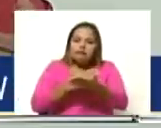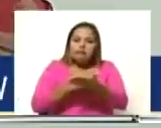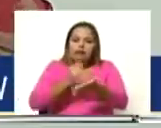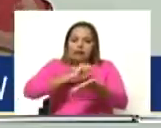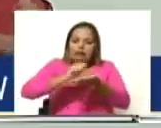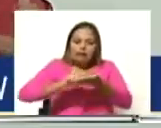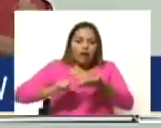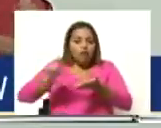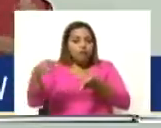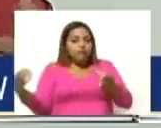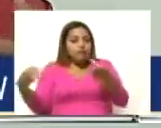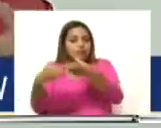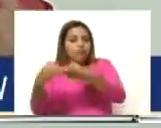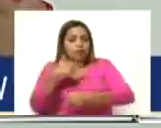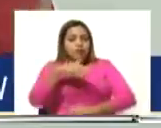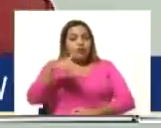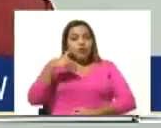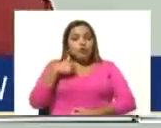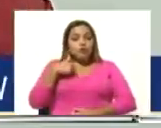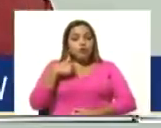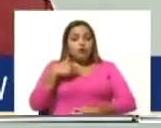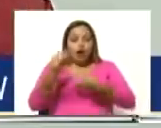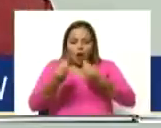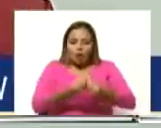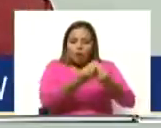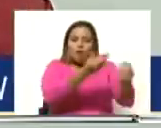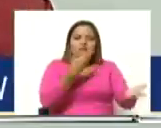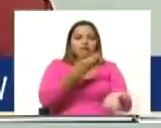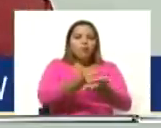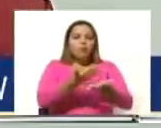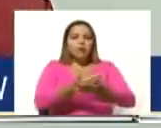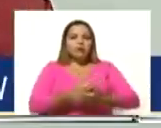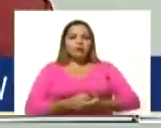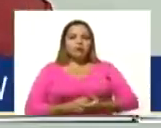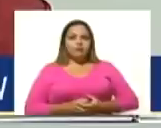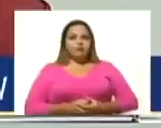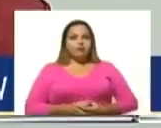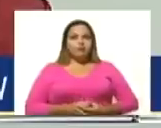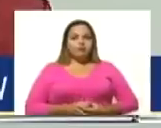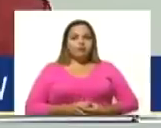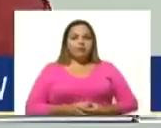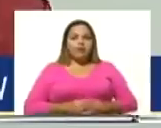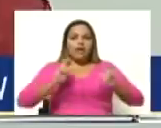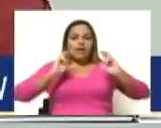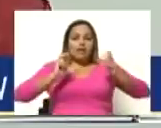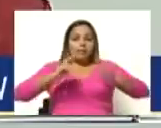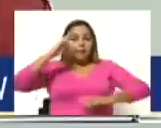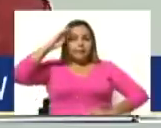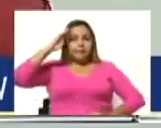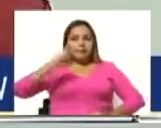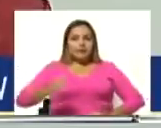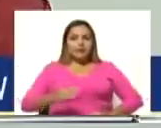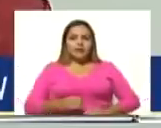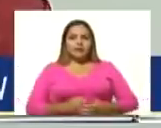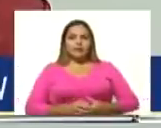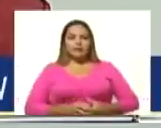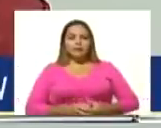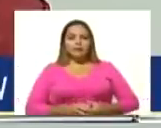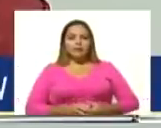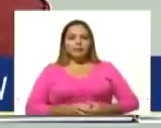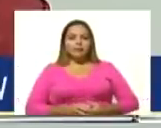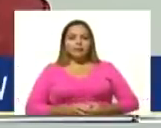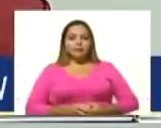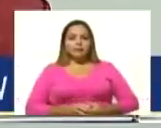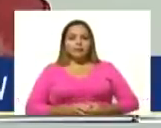nosotros ir acompañando esa propuesta. El tema militar para